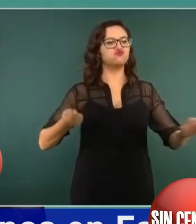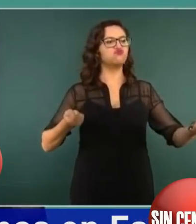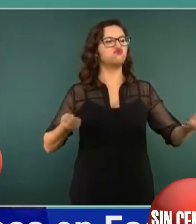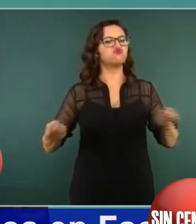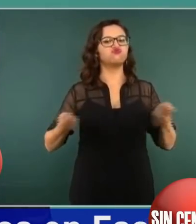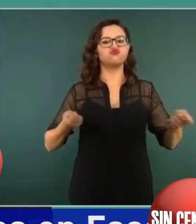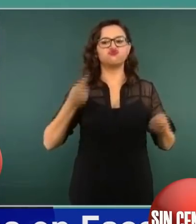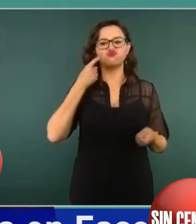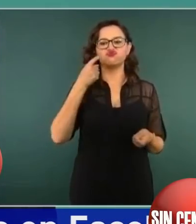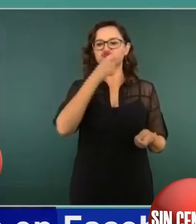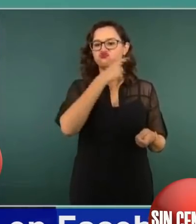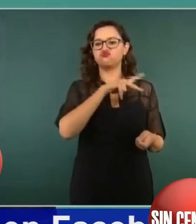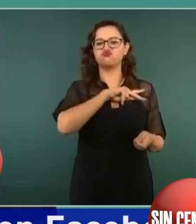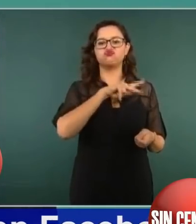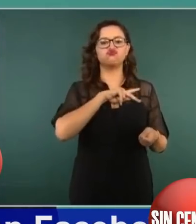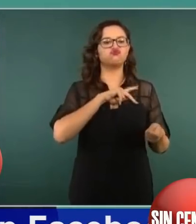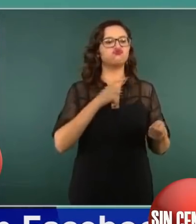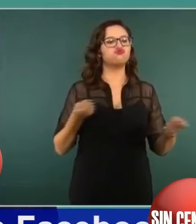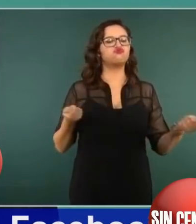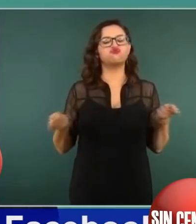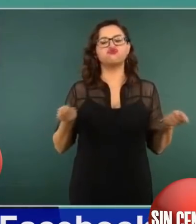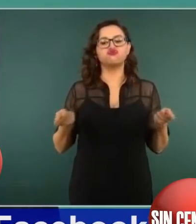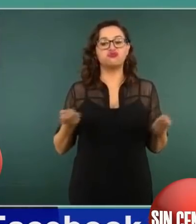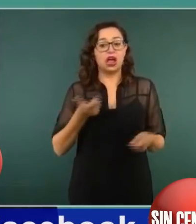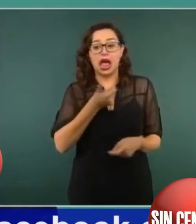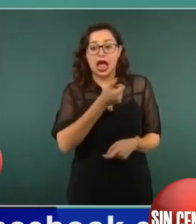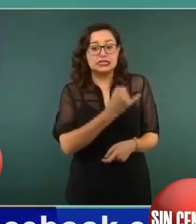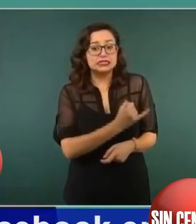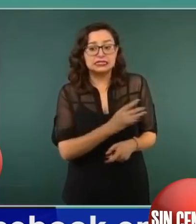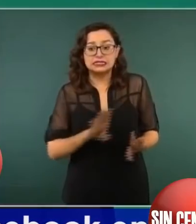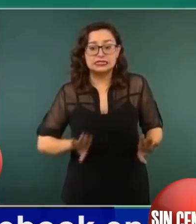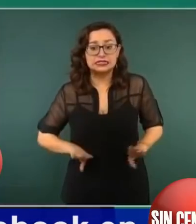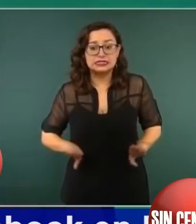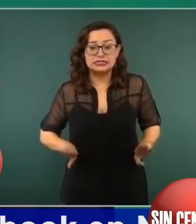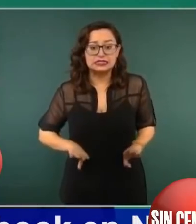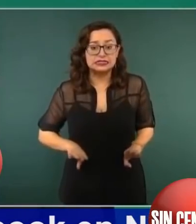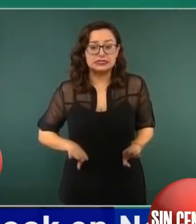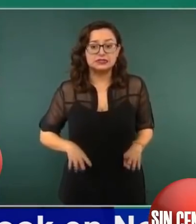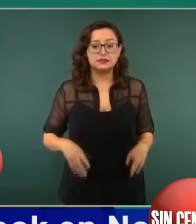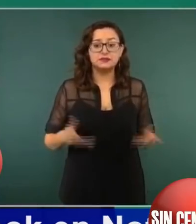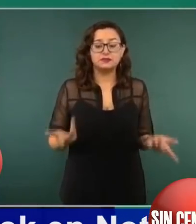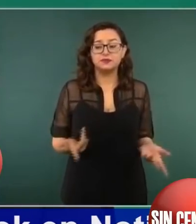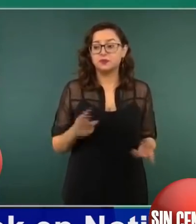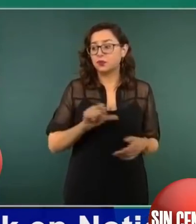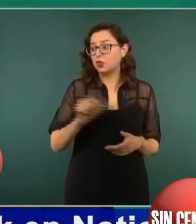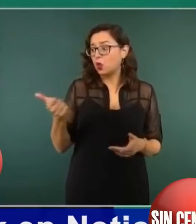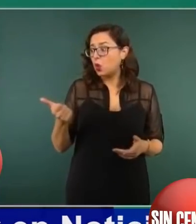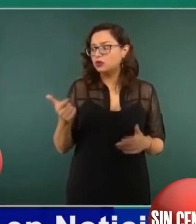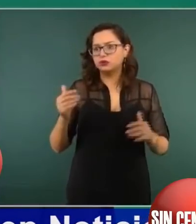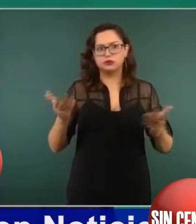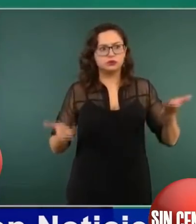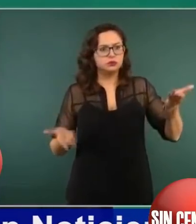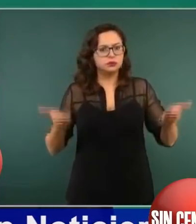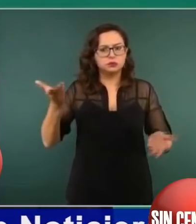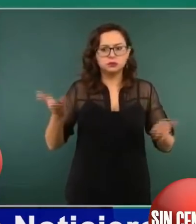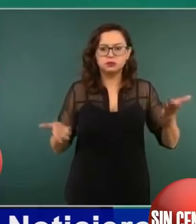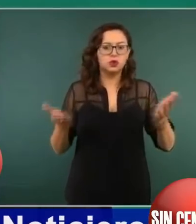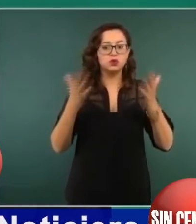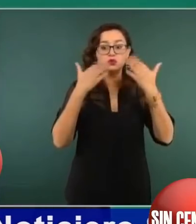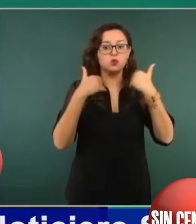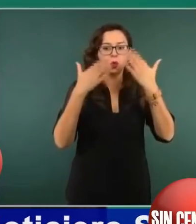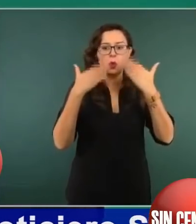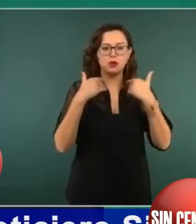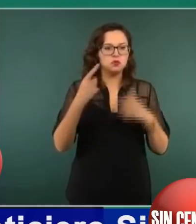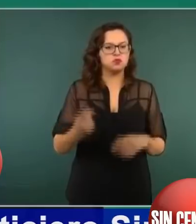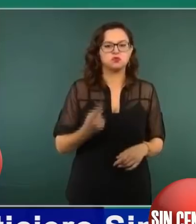gana. No hay en sentido estricto contrapesos. Entonces nos hace